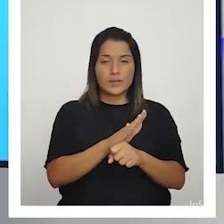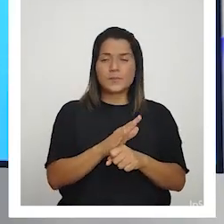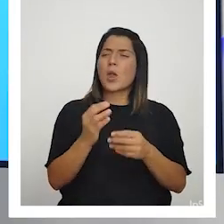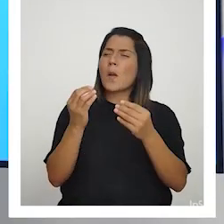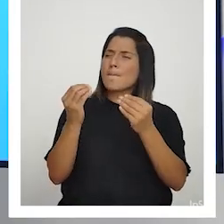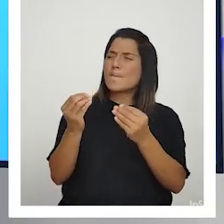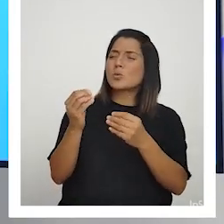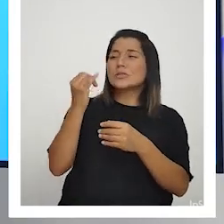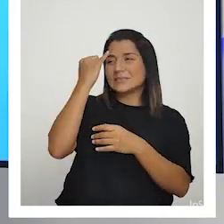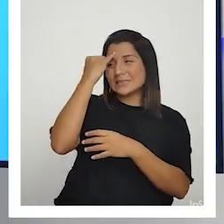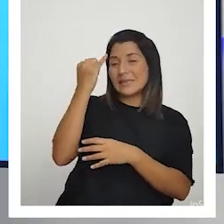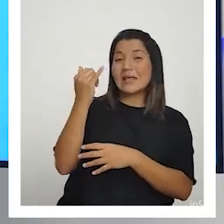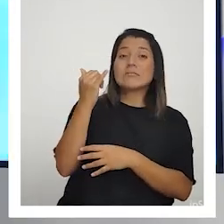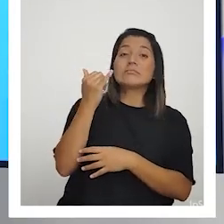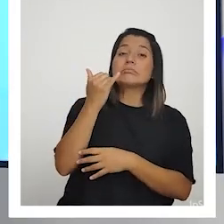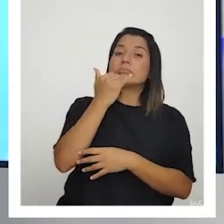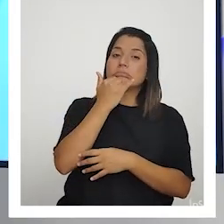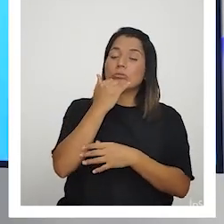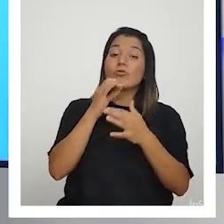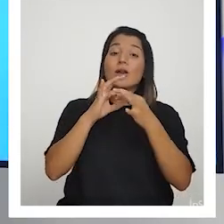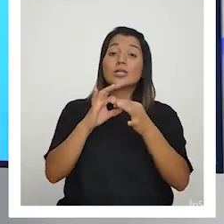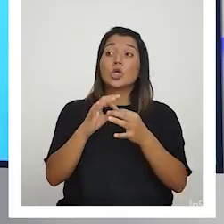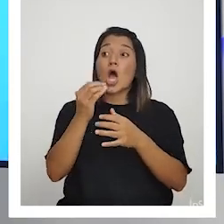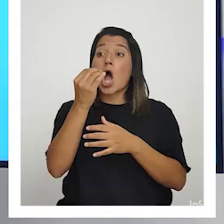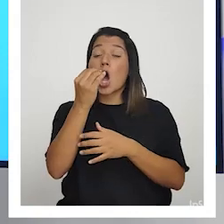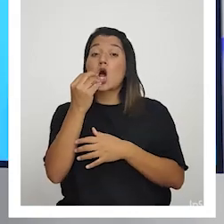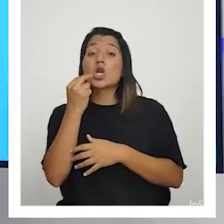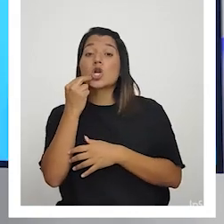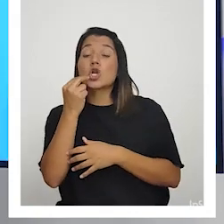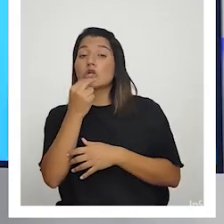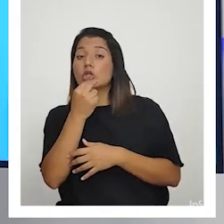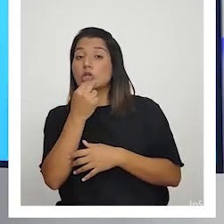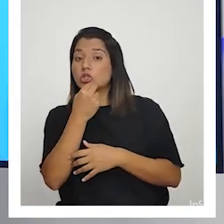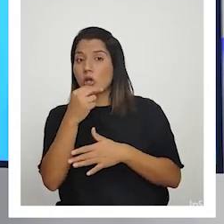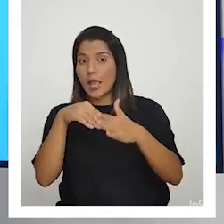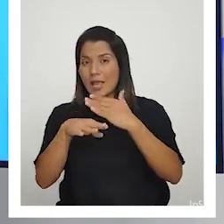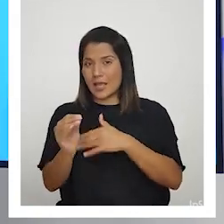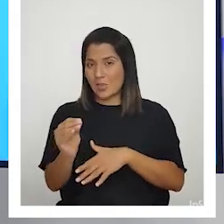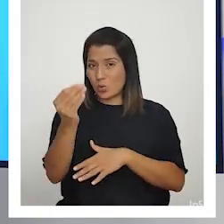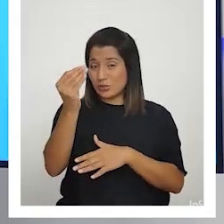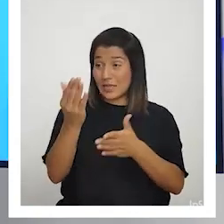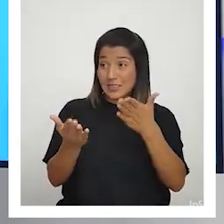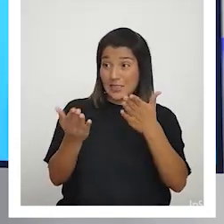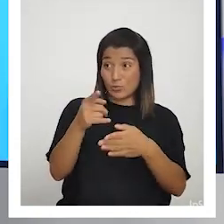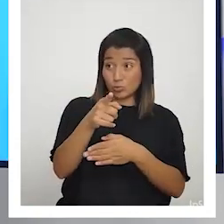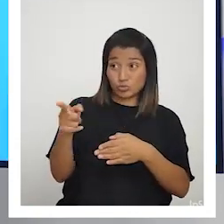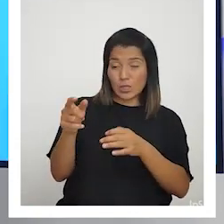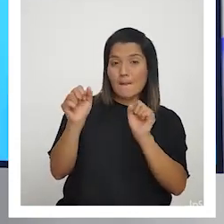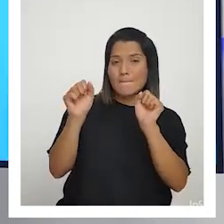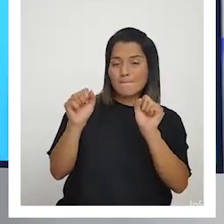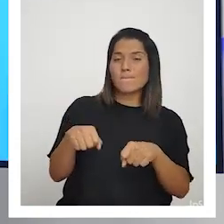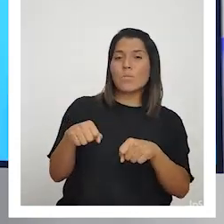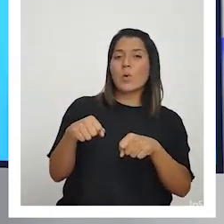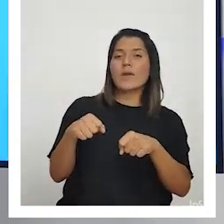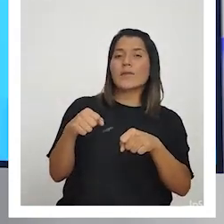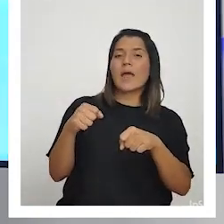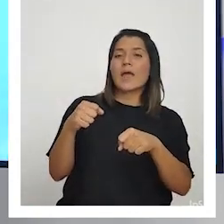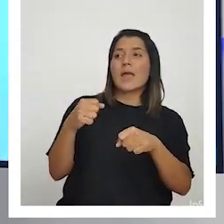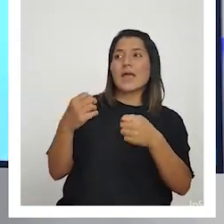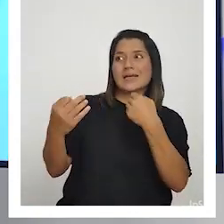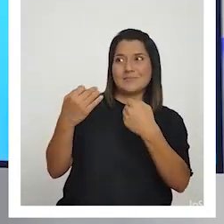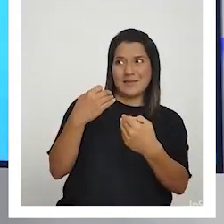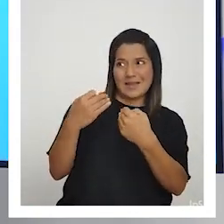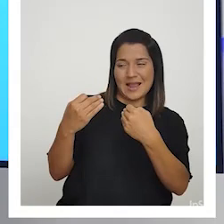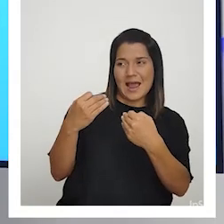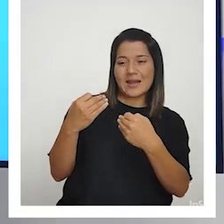la nutrición en la adolescencia, ¿verdad? Que yo creo que tal vez usted nos podría desmentir, valga la redundancia, ¿verdad? De que, como